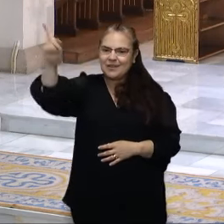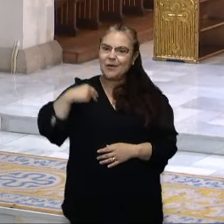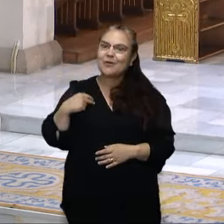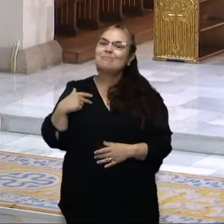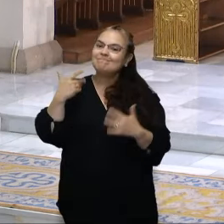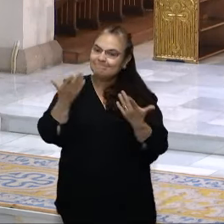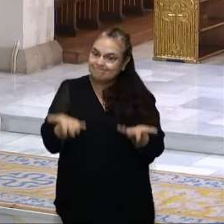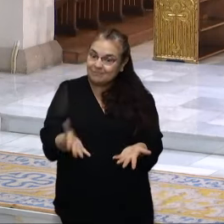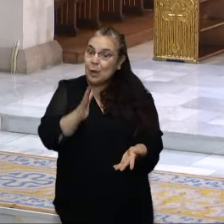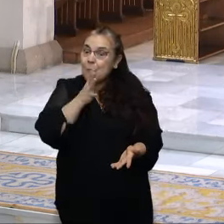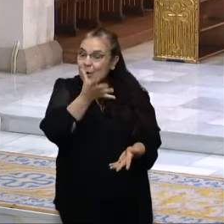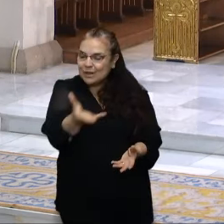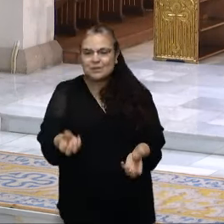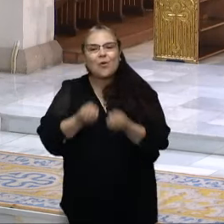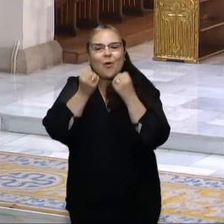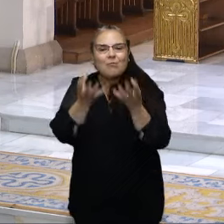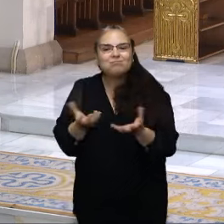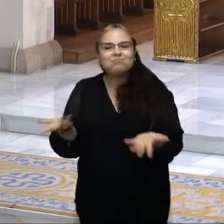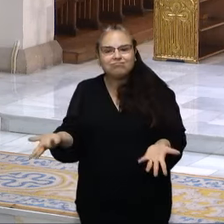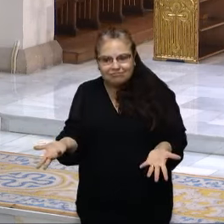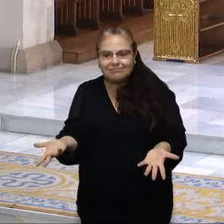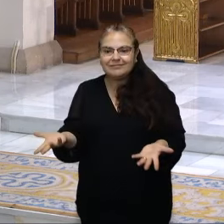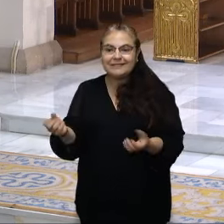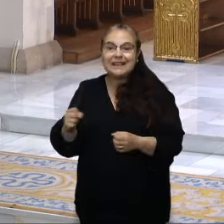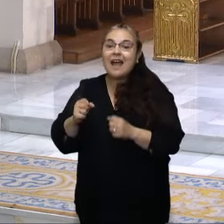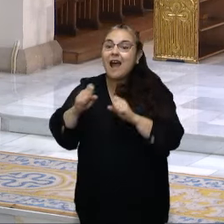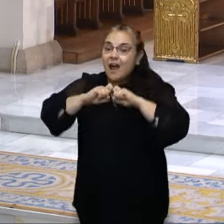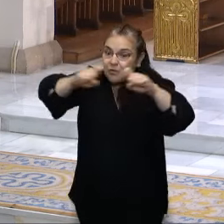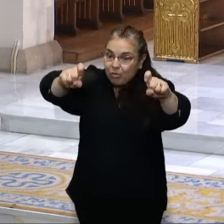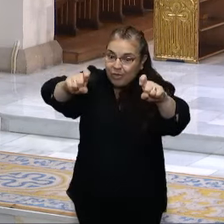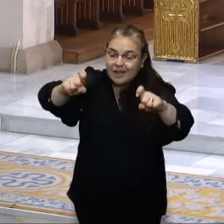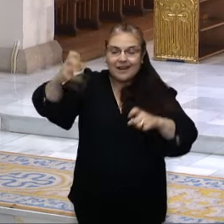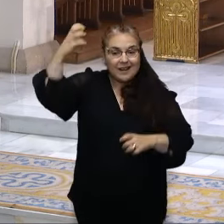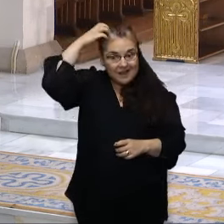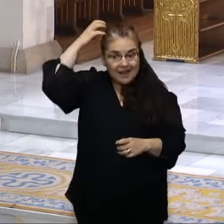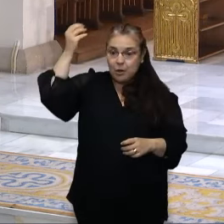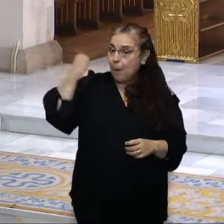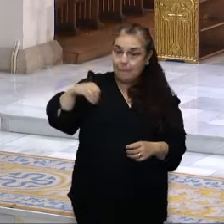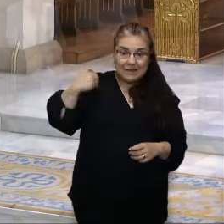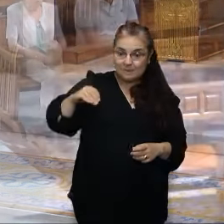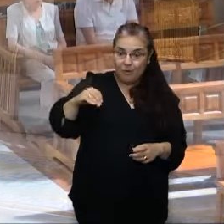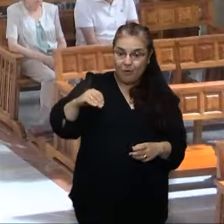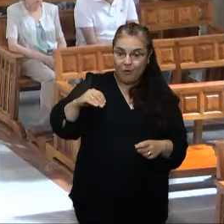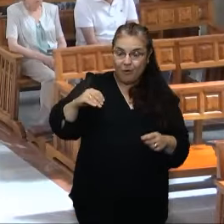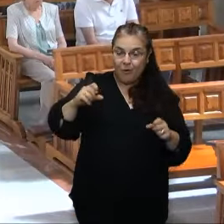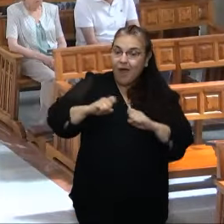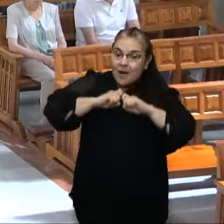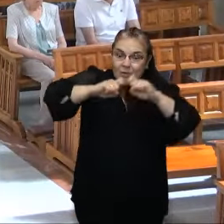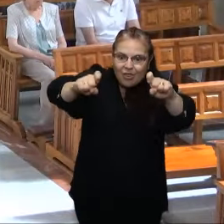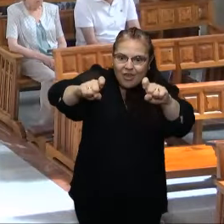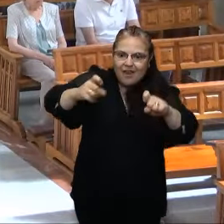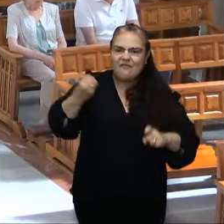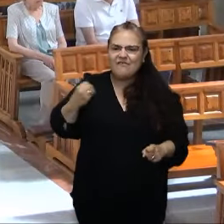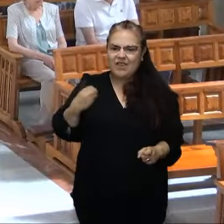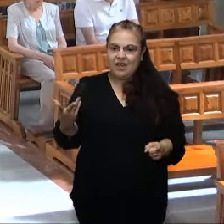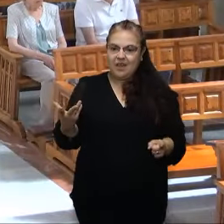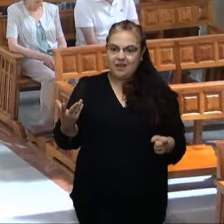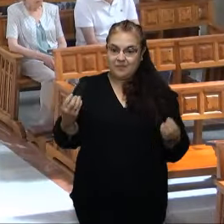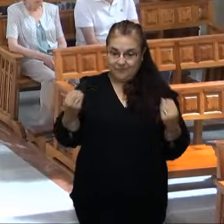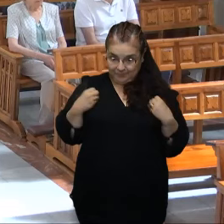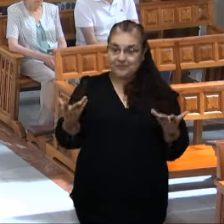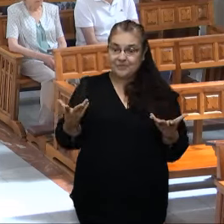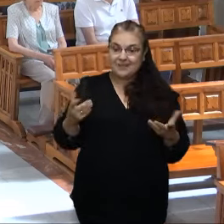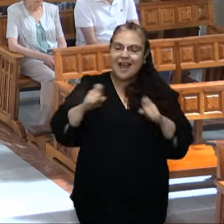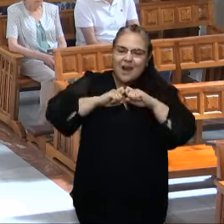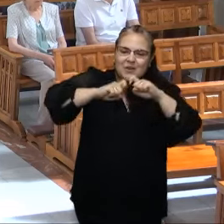de la hija de Jairo. Anunciar el reino es lo mismo que anunciar la vida.